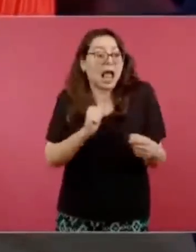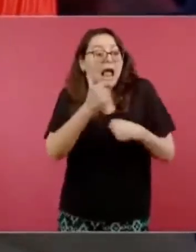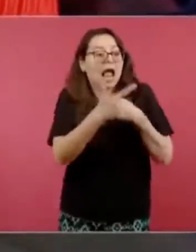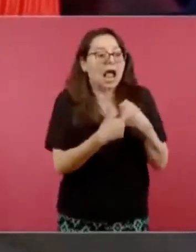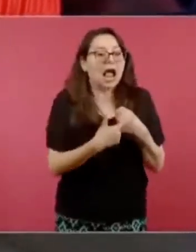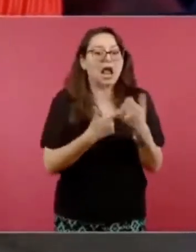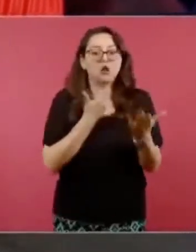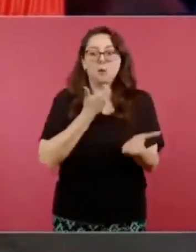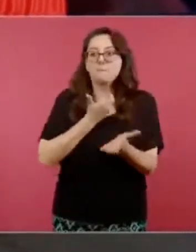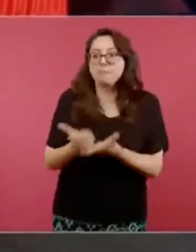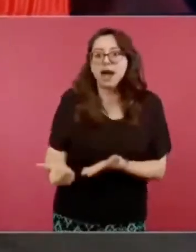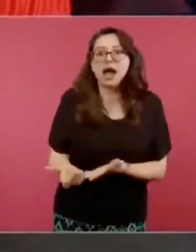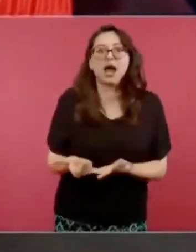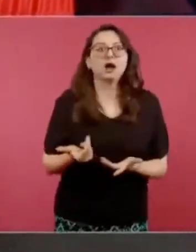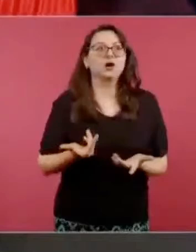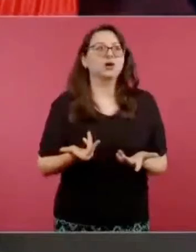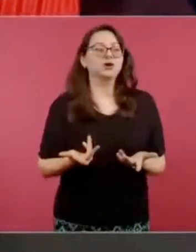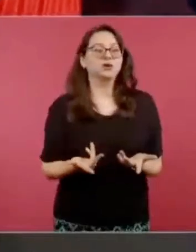consideraba